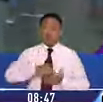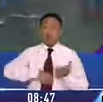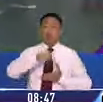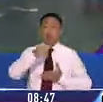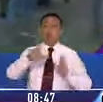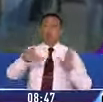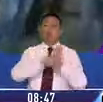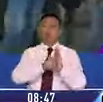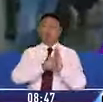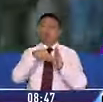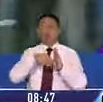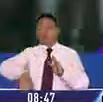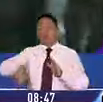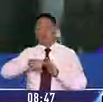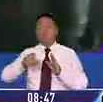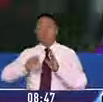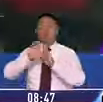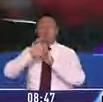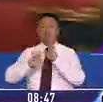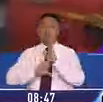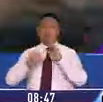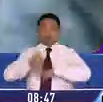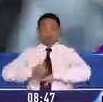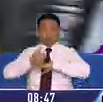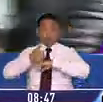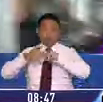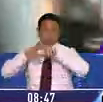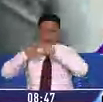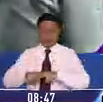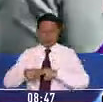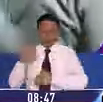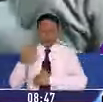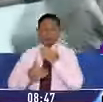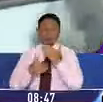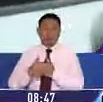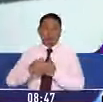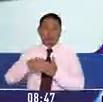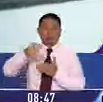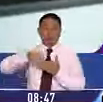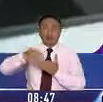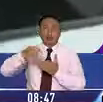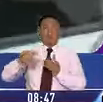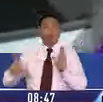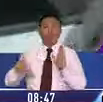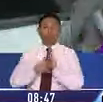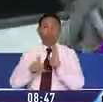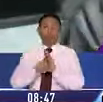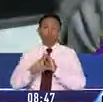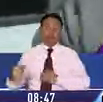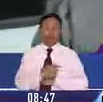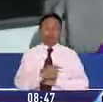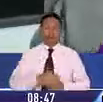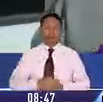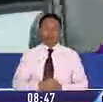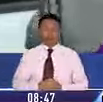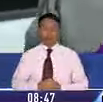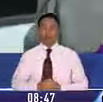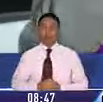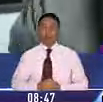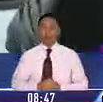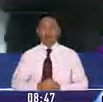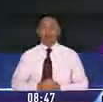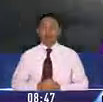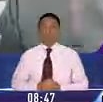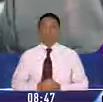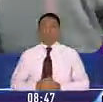tendrán que pasar a revisión de la Corte Constitucional y posteriormente pues ver cuál será este dictamen de la Corte